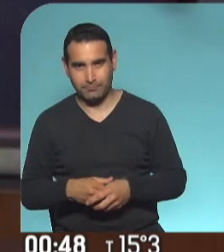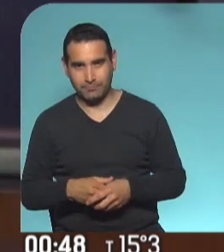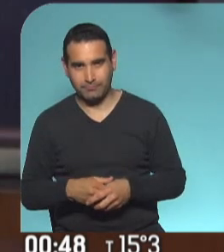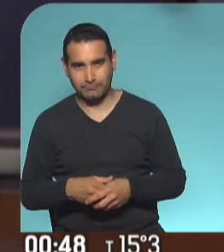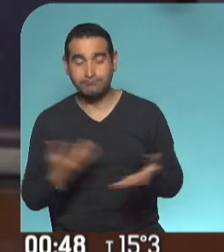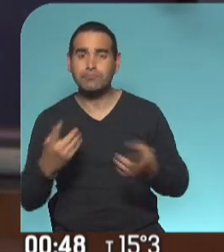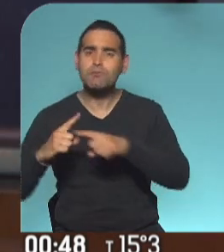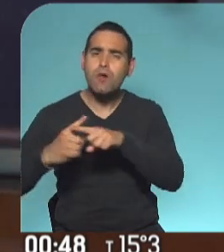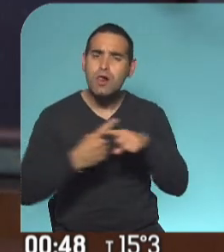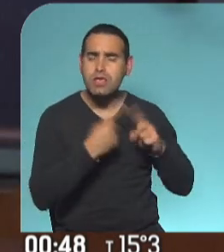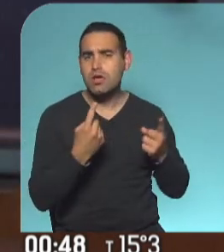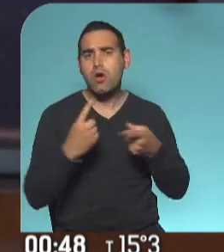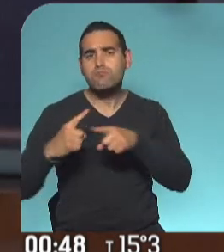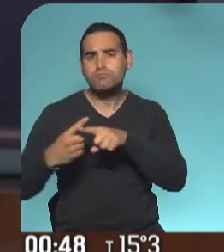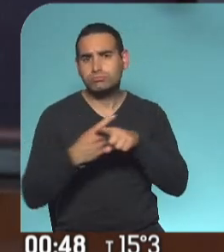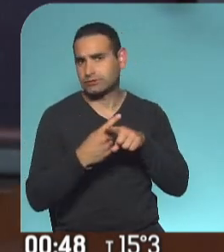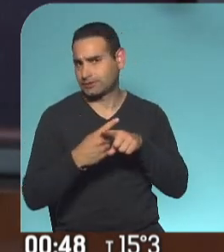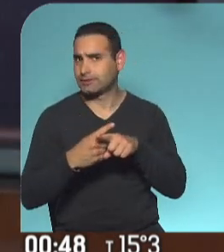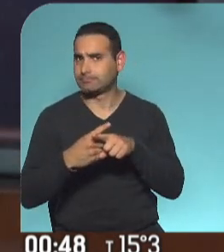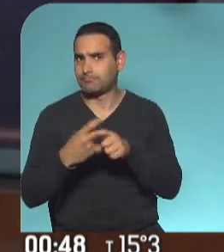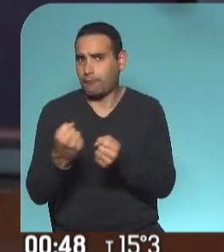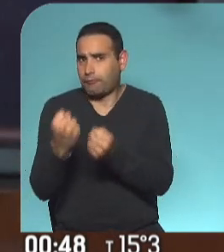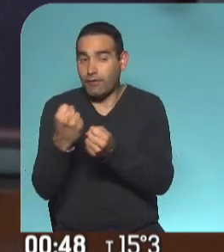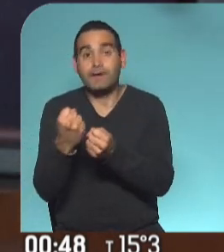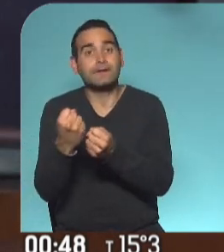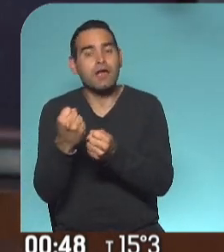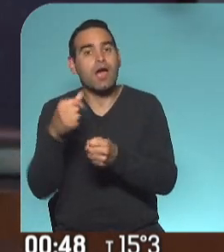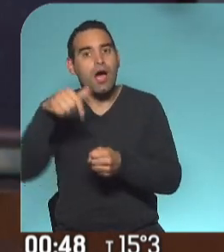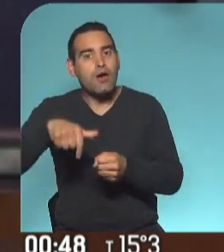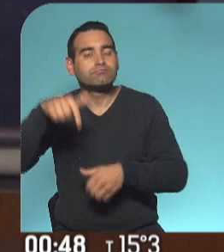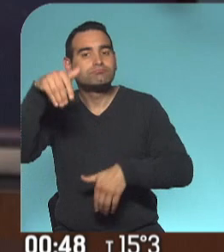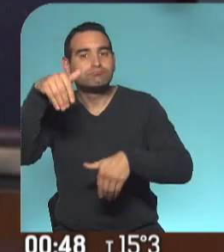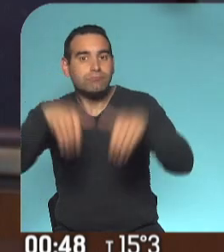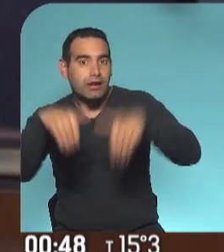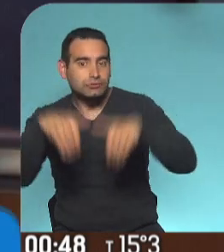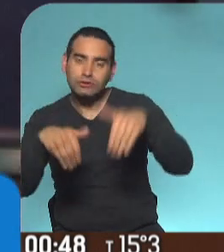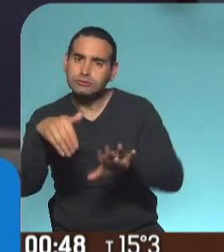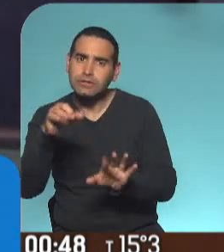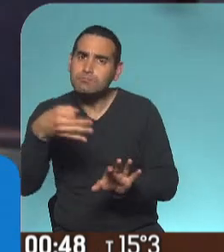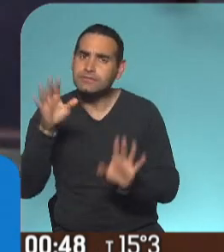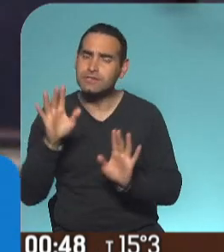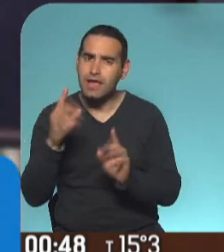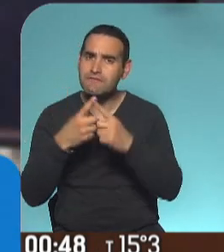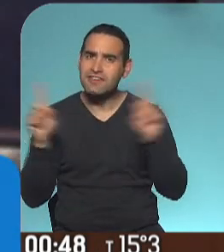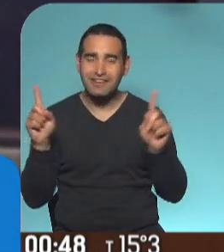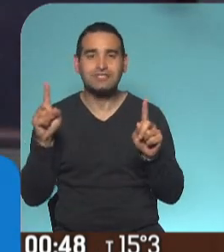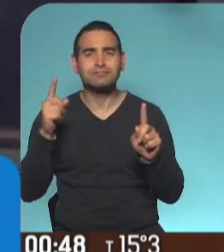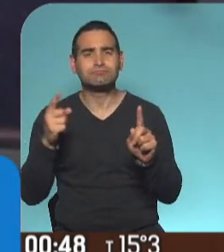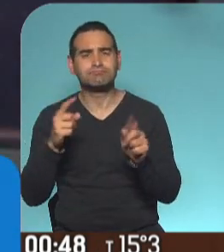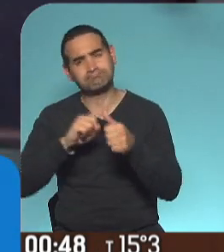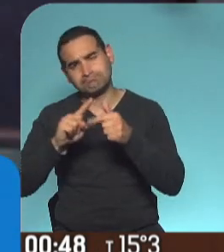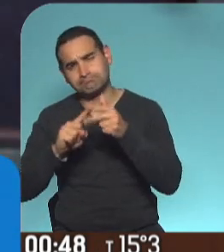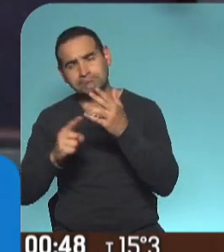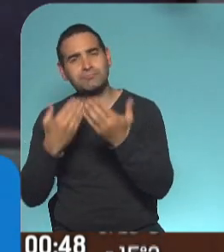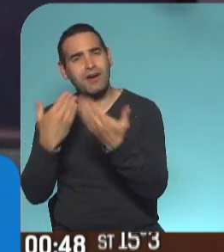política política mayor y en el medio de unas elecciones muy particulares para hablar de todo esto en